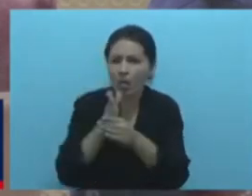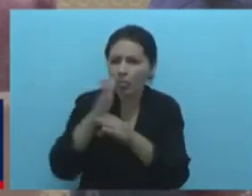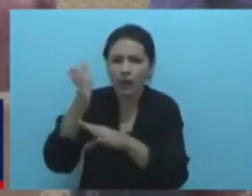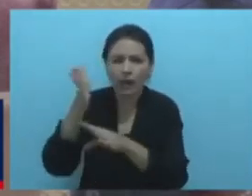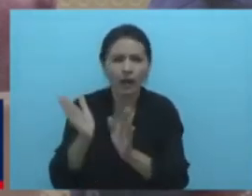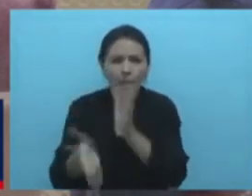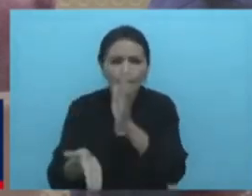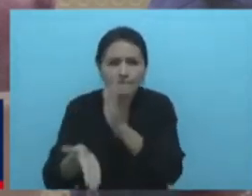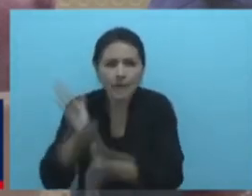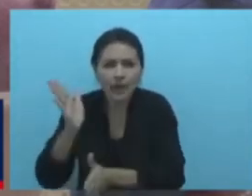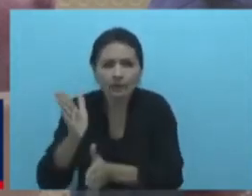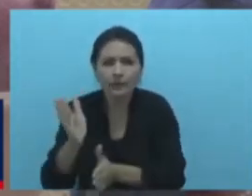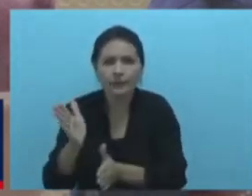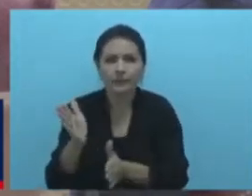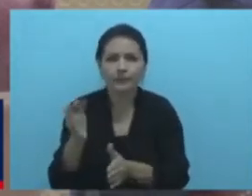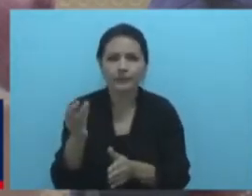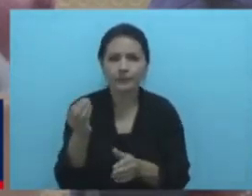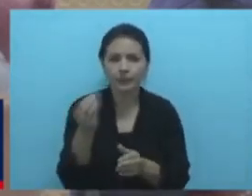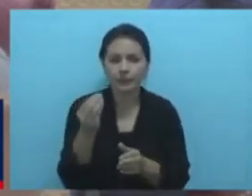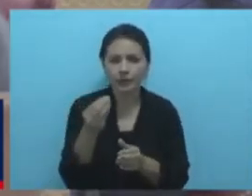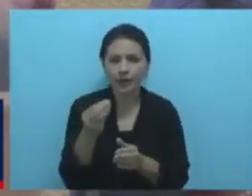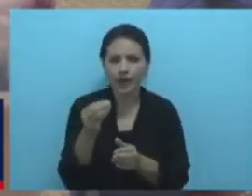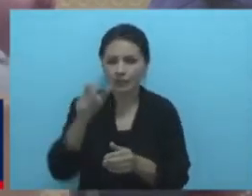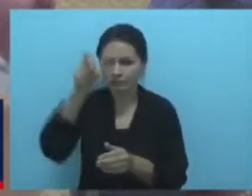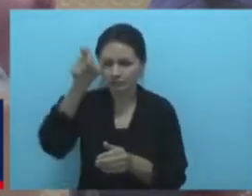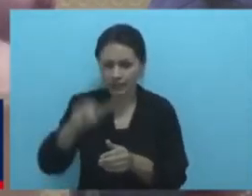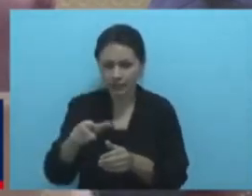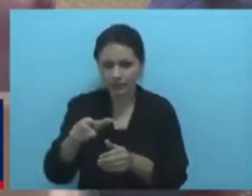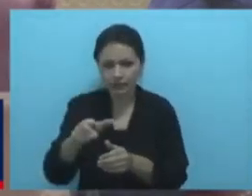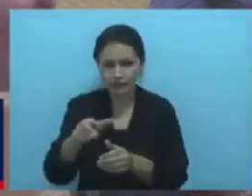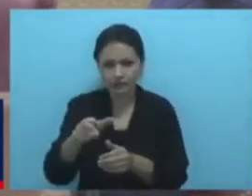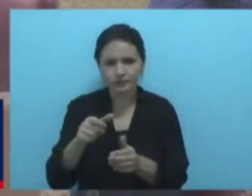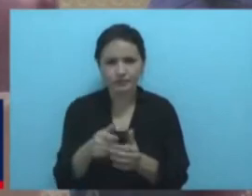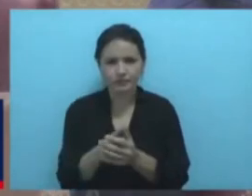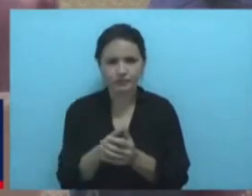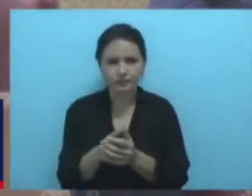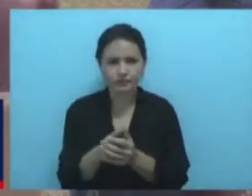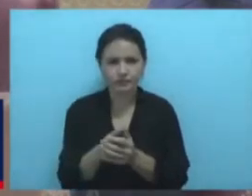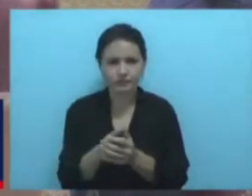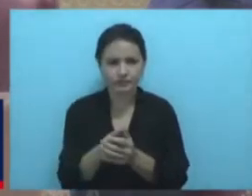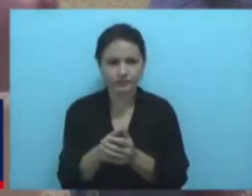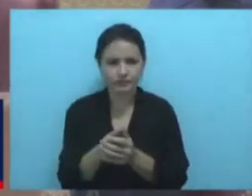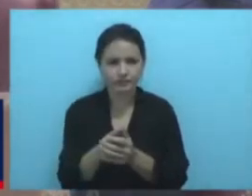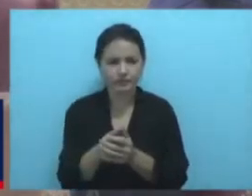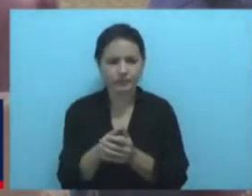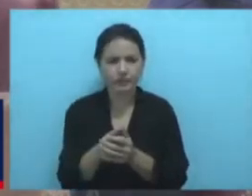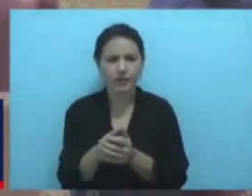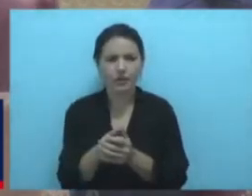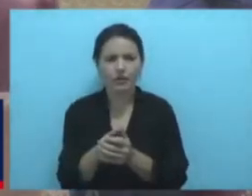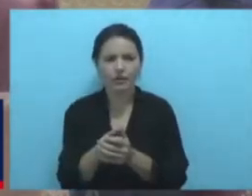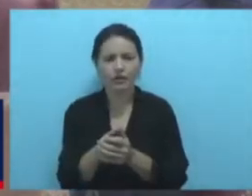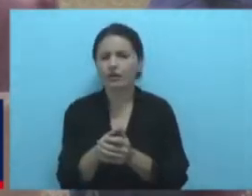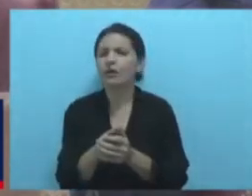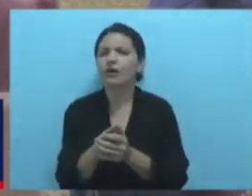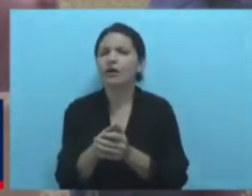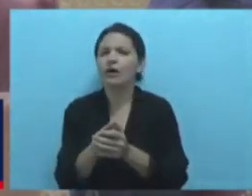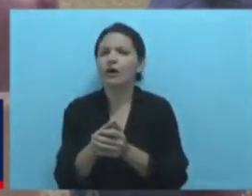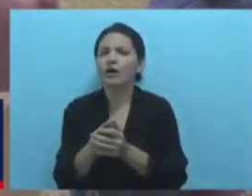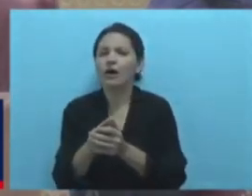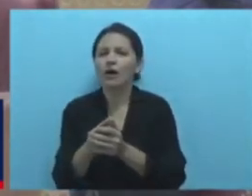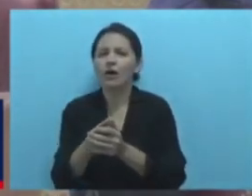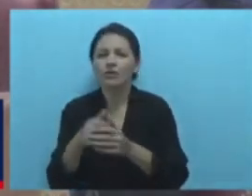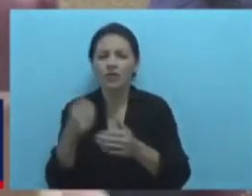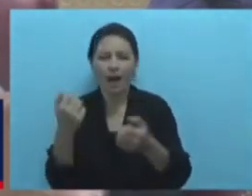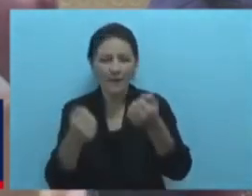se escapó porque el que manejaba el helicóptero empieza a responder hoy a un grupo narco brasileño que está